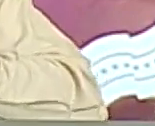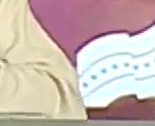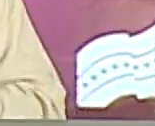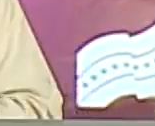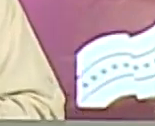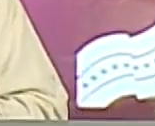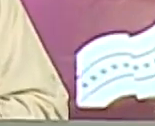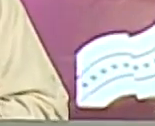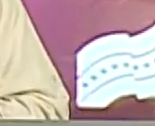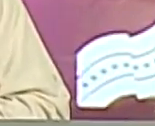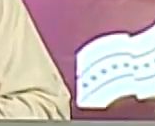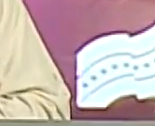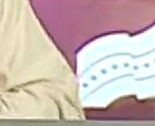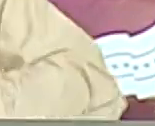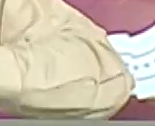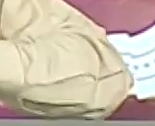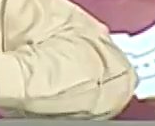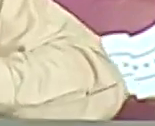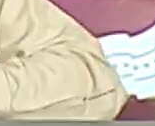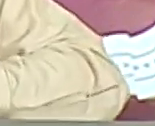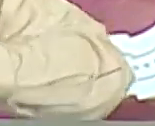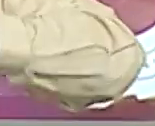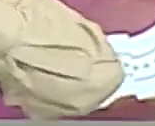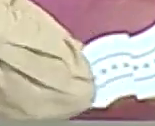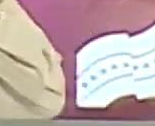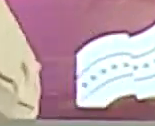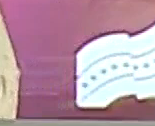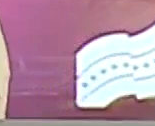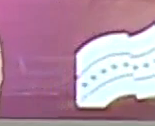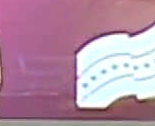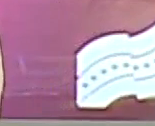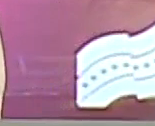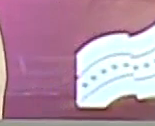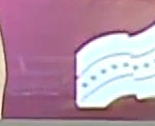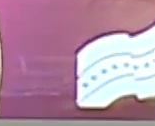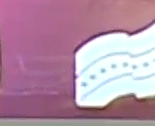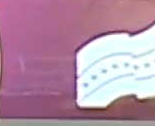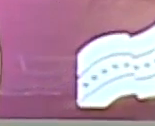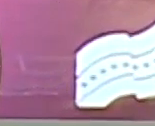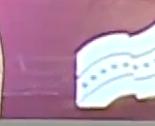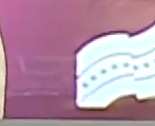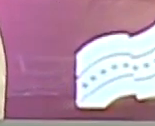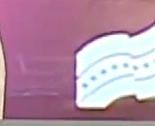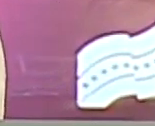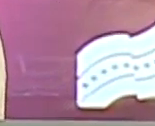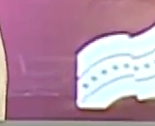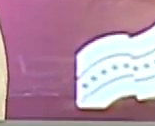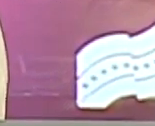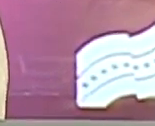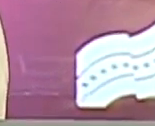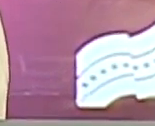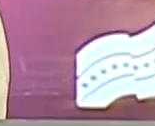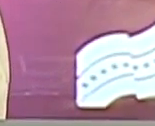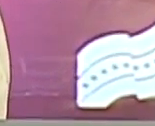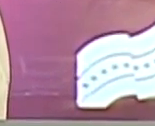Podrida por dentro. Podrida en su forma de vida. Si yo pudiera hablar.